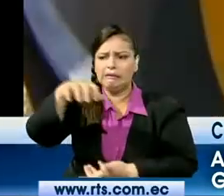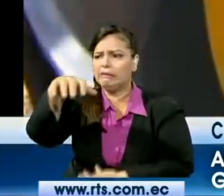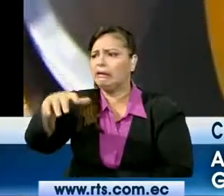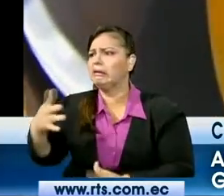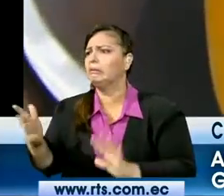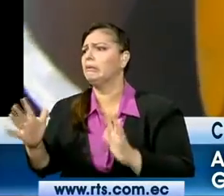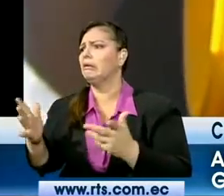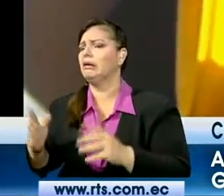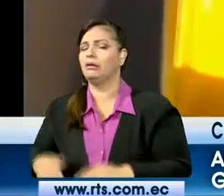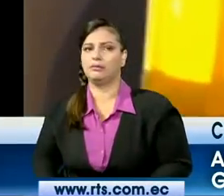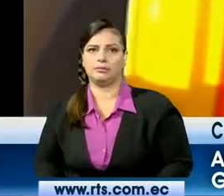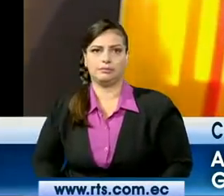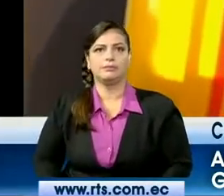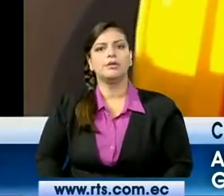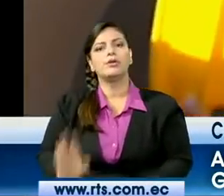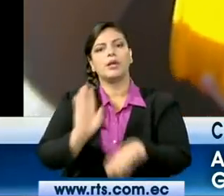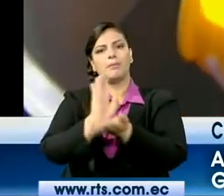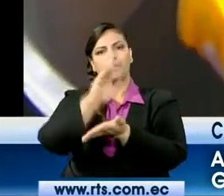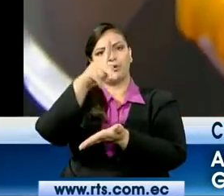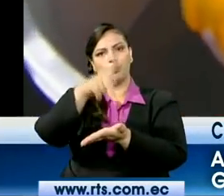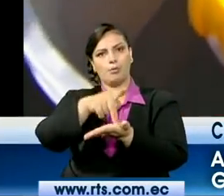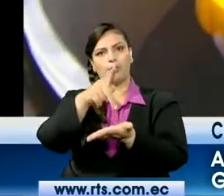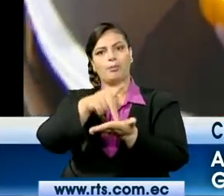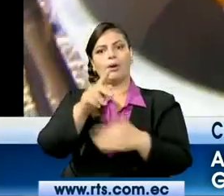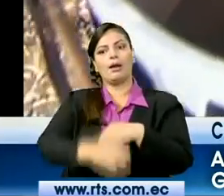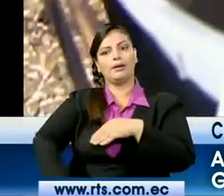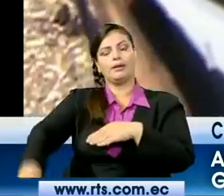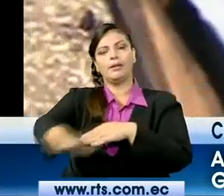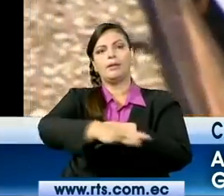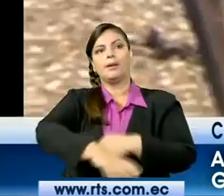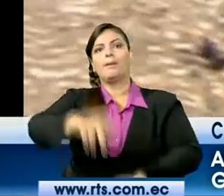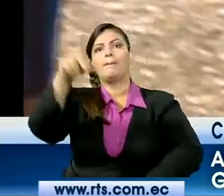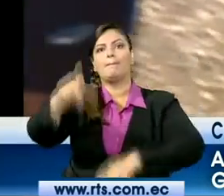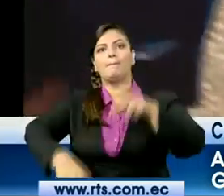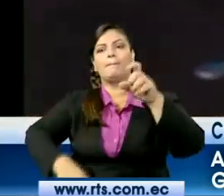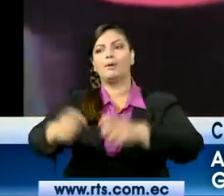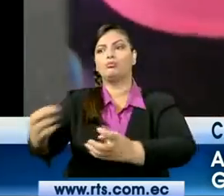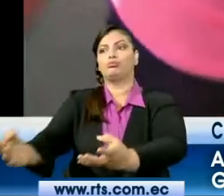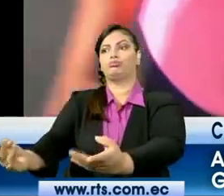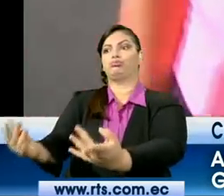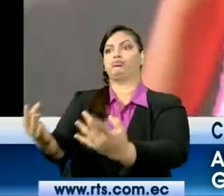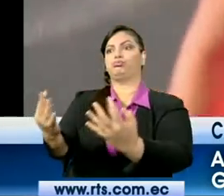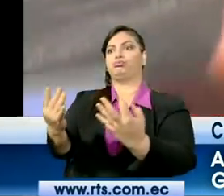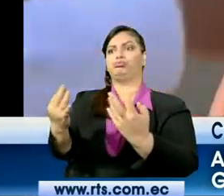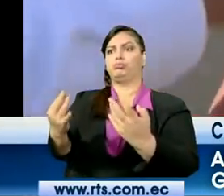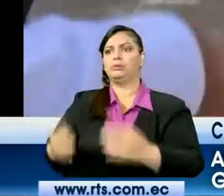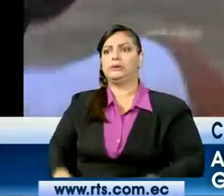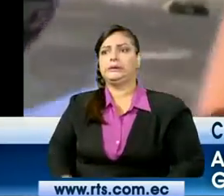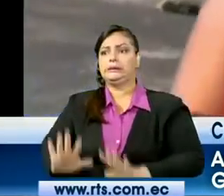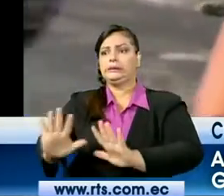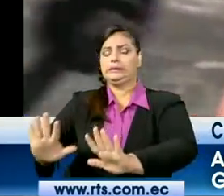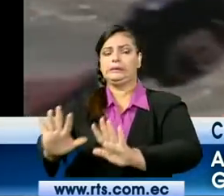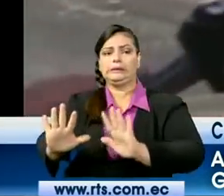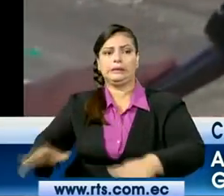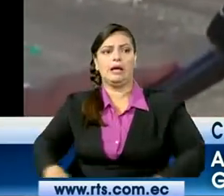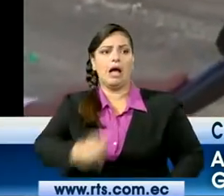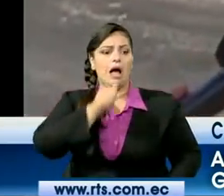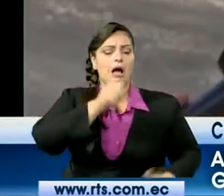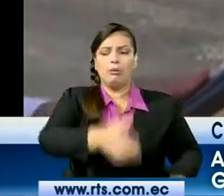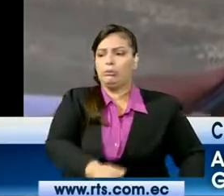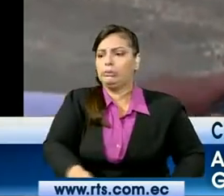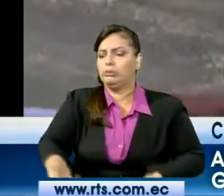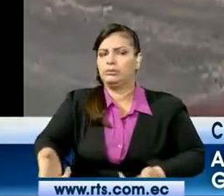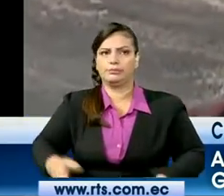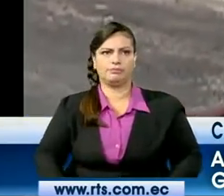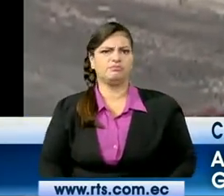Anoche estaba abierto, anoche vino bastante gente también a coger agua, en carros llevaban agua, porque estamos sin agua, amigos. ¿Cierto que se bañaban aquí también? Claro,